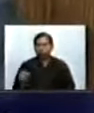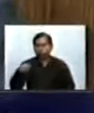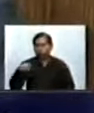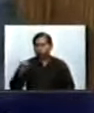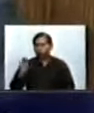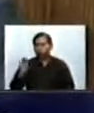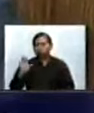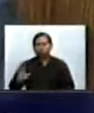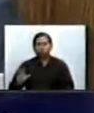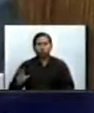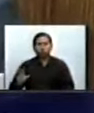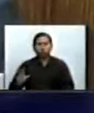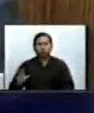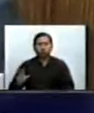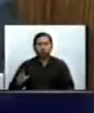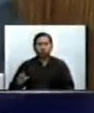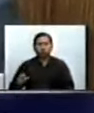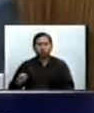cápita.